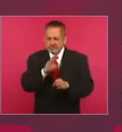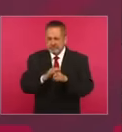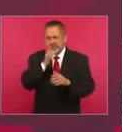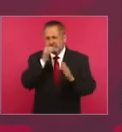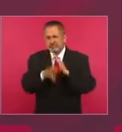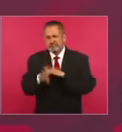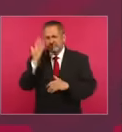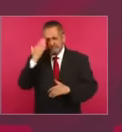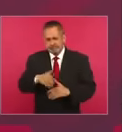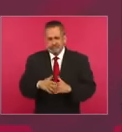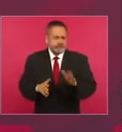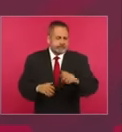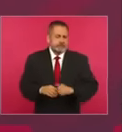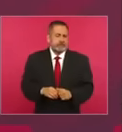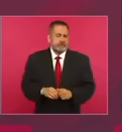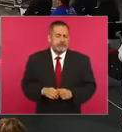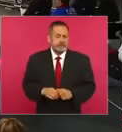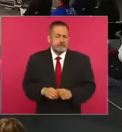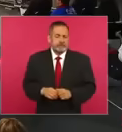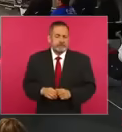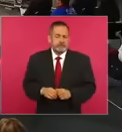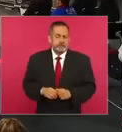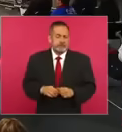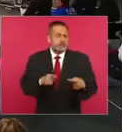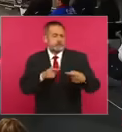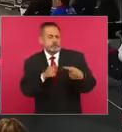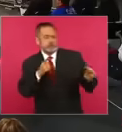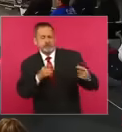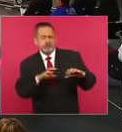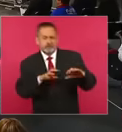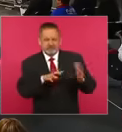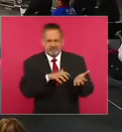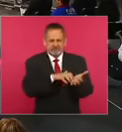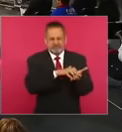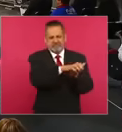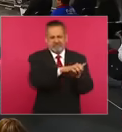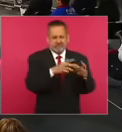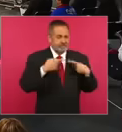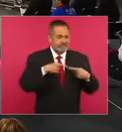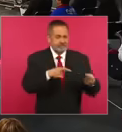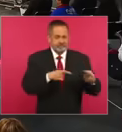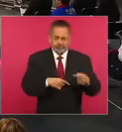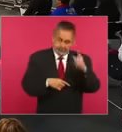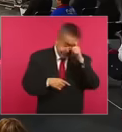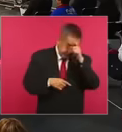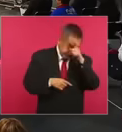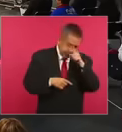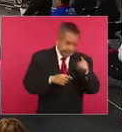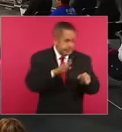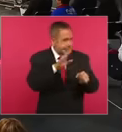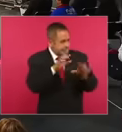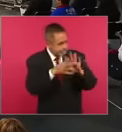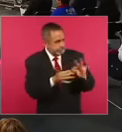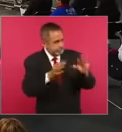Ya hay muchos conservadores, millones, que está difícil que